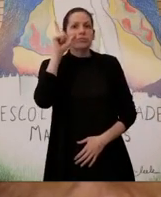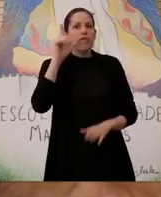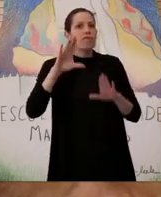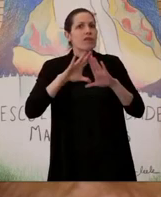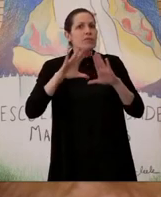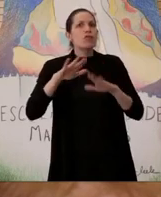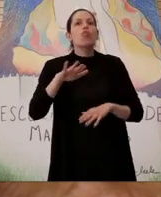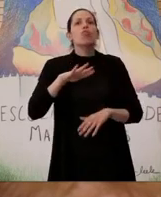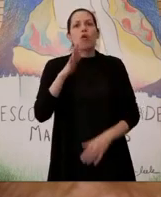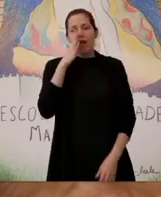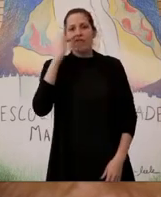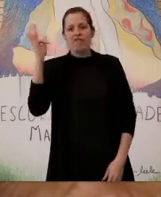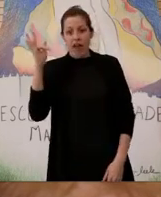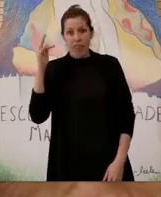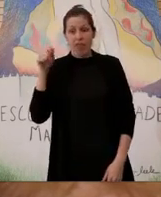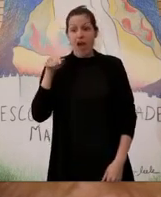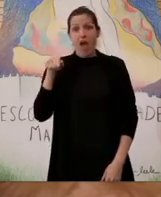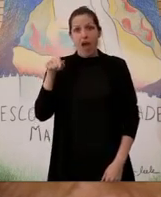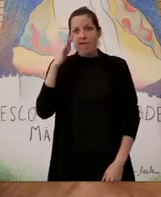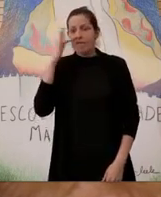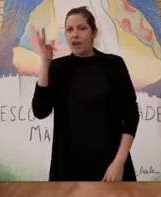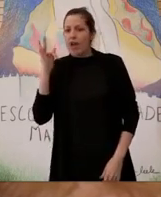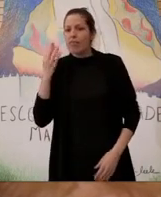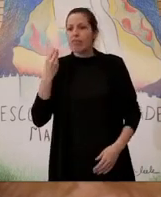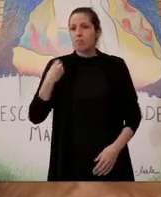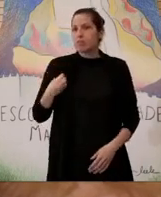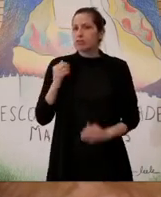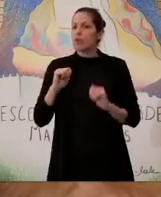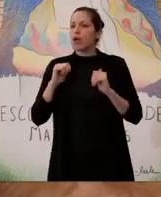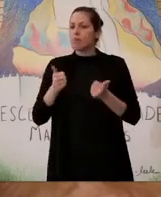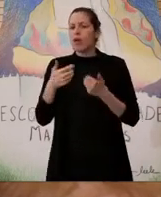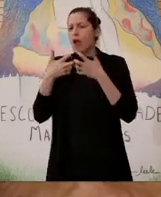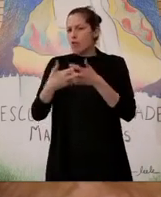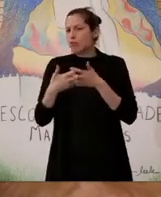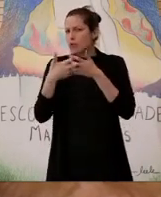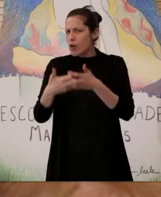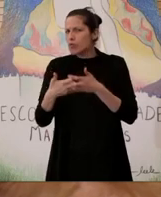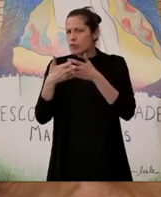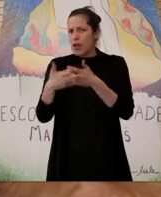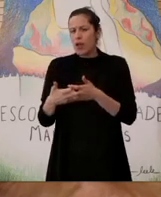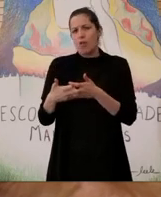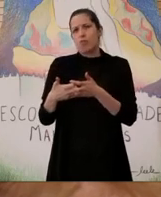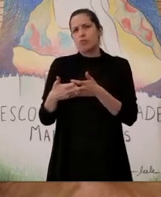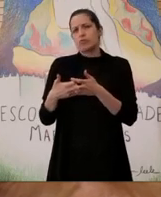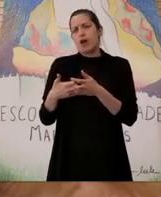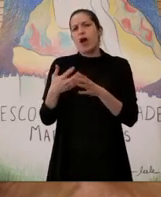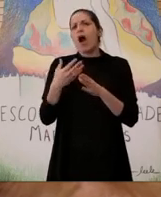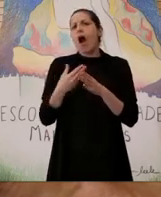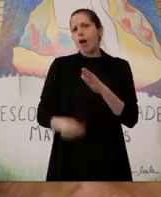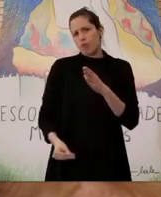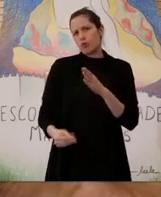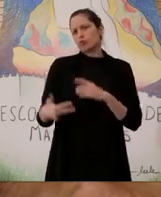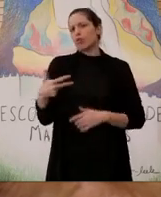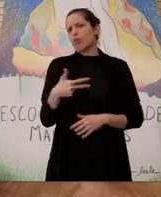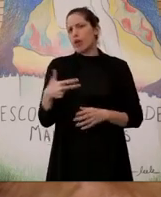melak empezamos una batalla inmensa por lo deleito aborto y no a los tenteatro se conquistó defendido por una mujer en principio